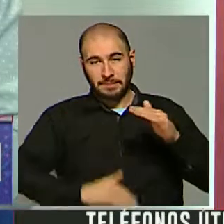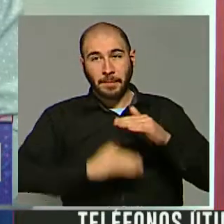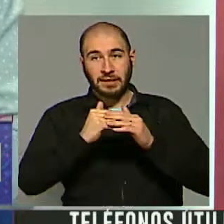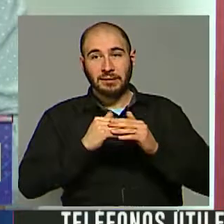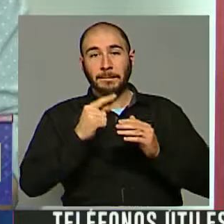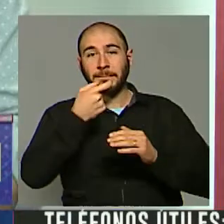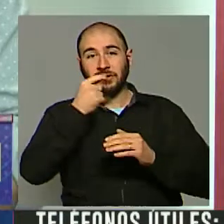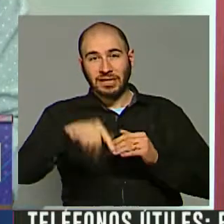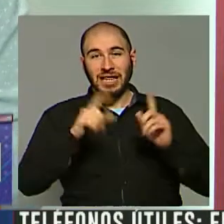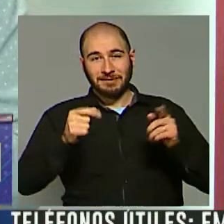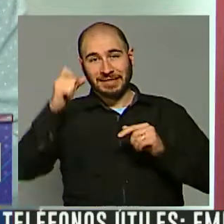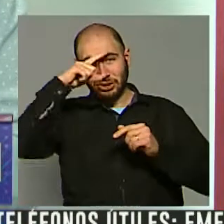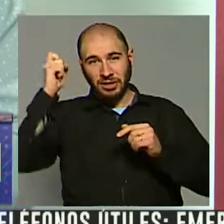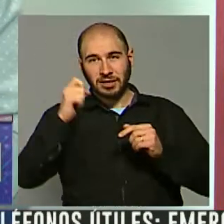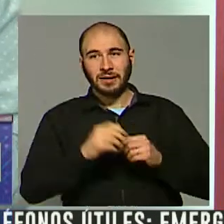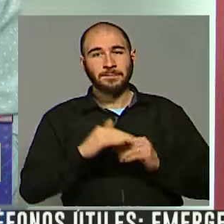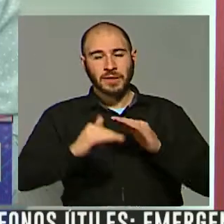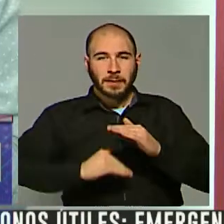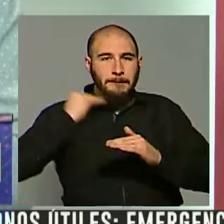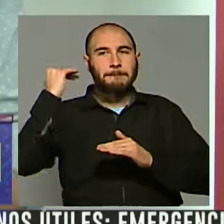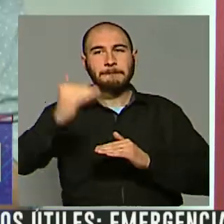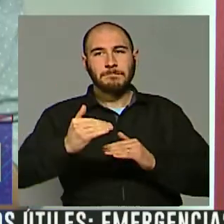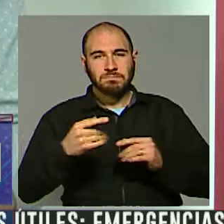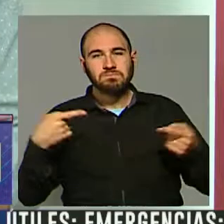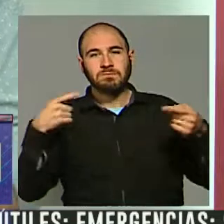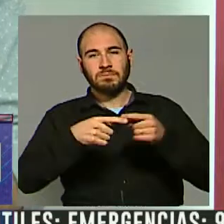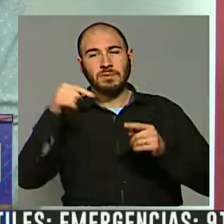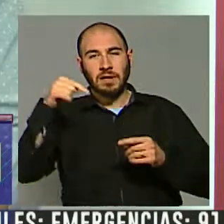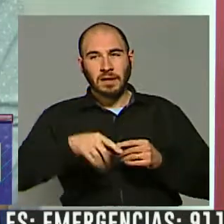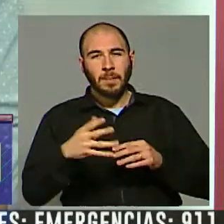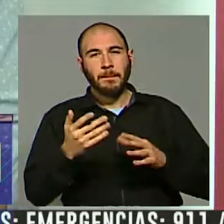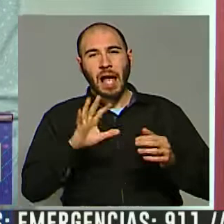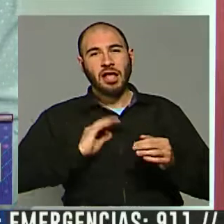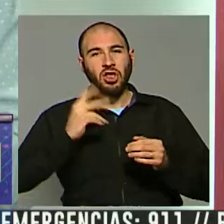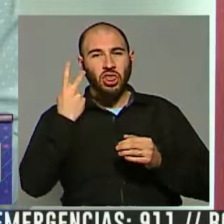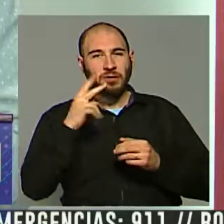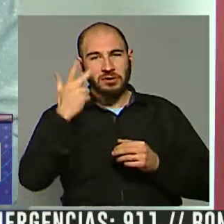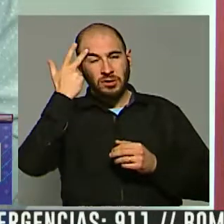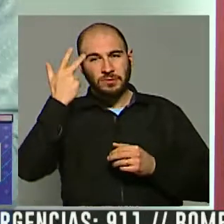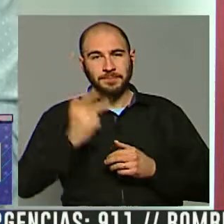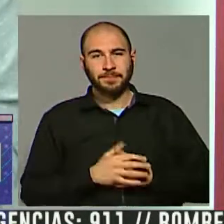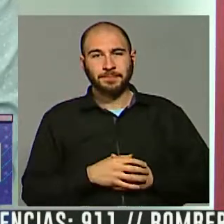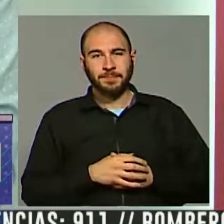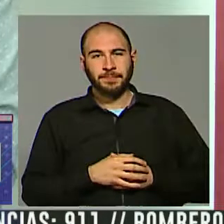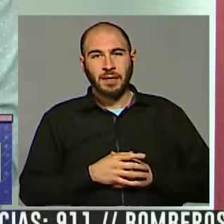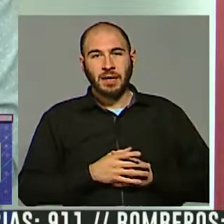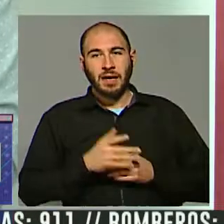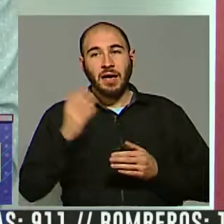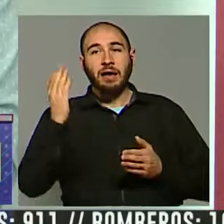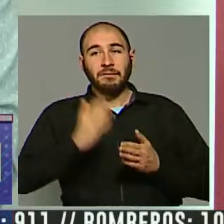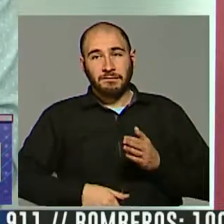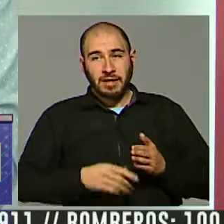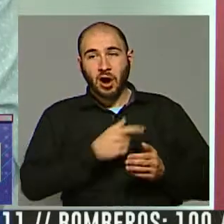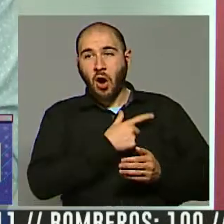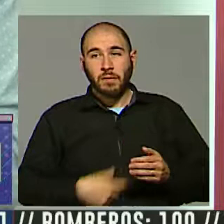en Mendoza y a nivel nacional se supere esta expectativa que se esperaba para el año 2018. Se había cerrado por parte